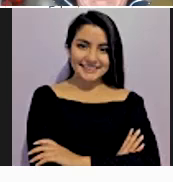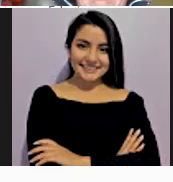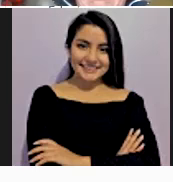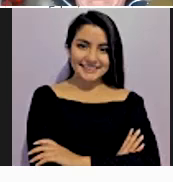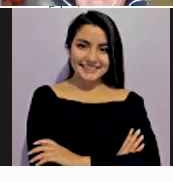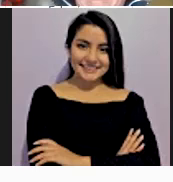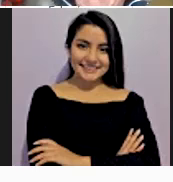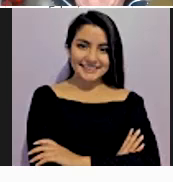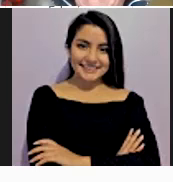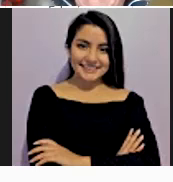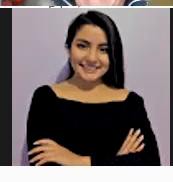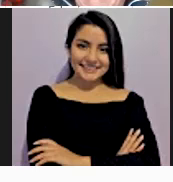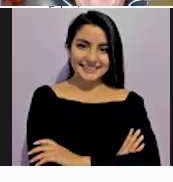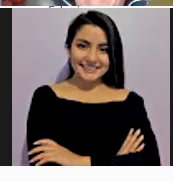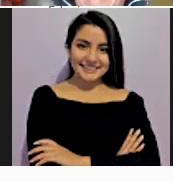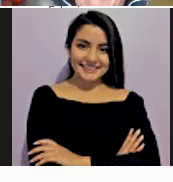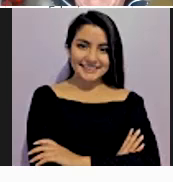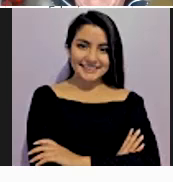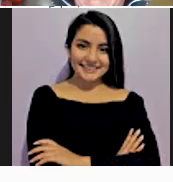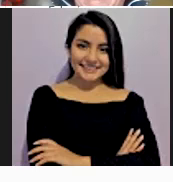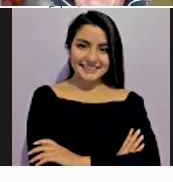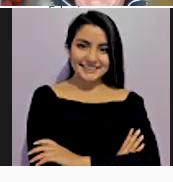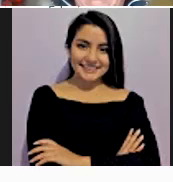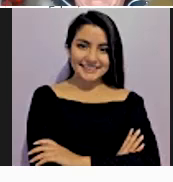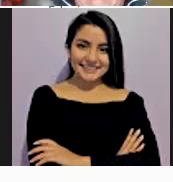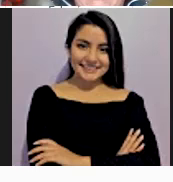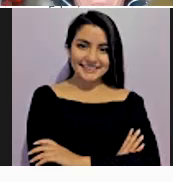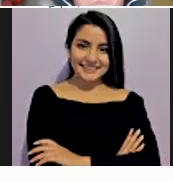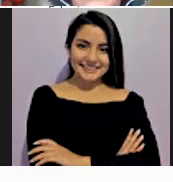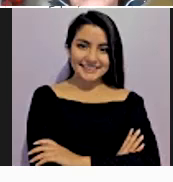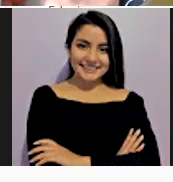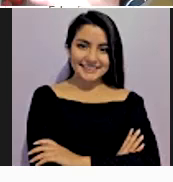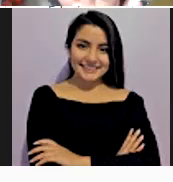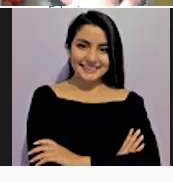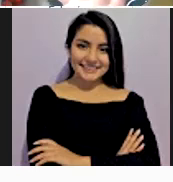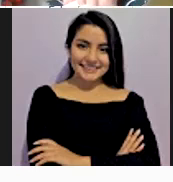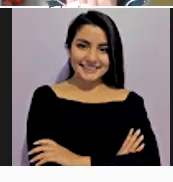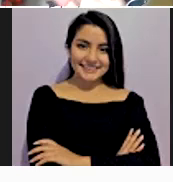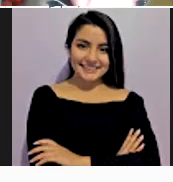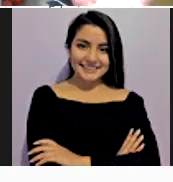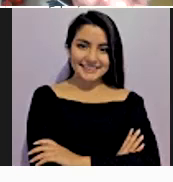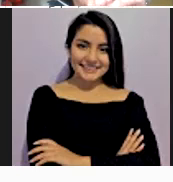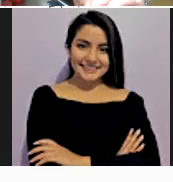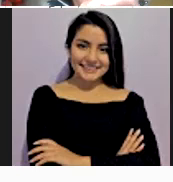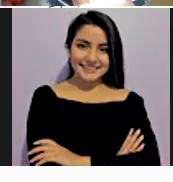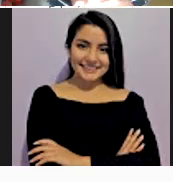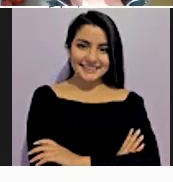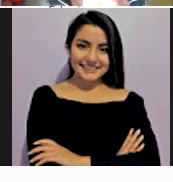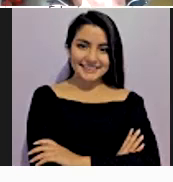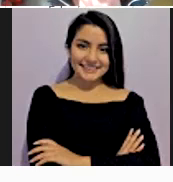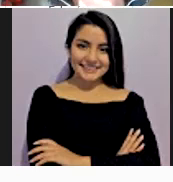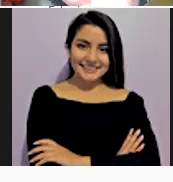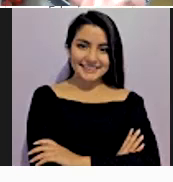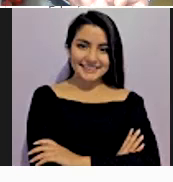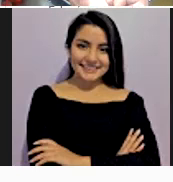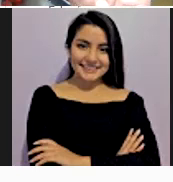No, más bien utilizo como la tensión de corte y es Ya, entonces, ¿más utiliza cuál? No,